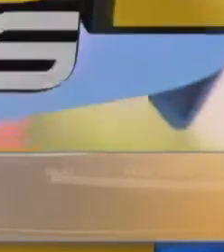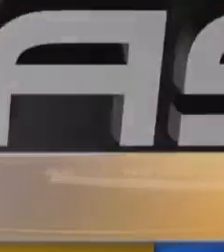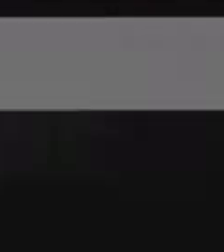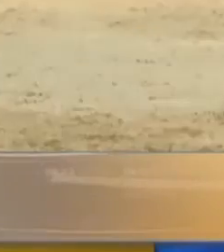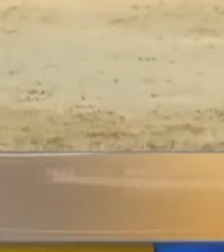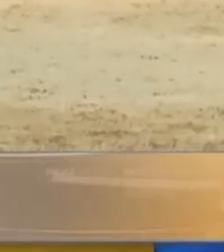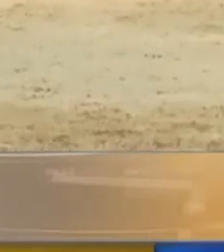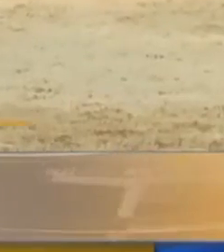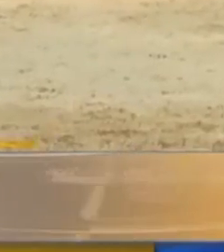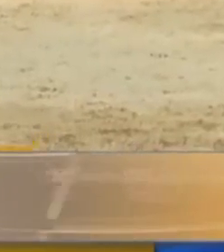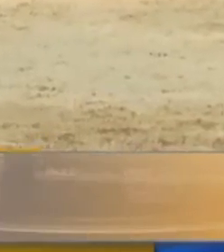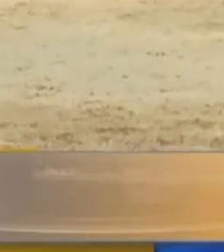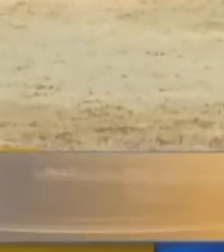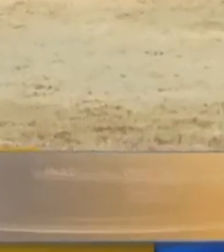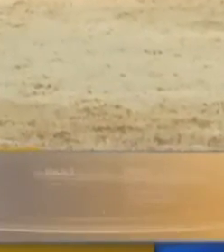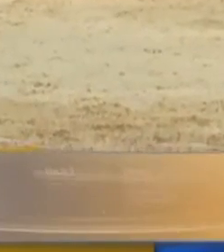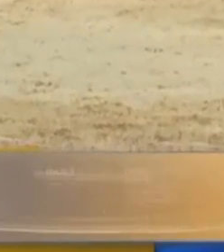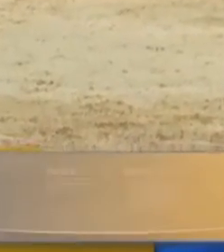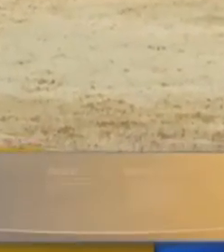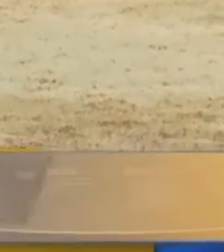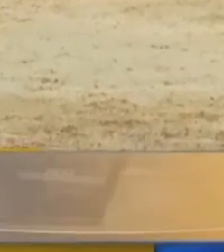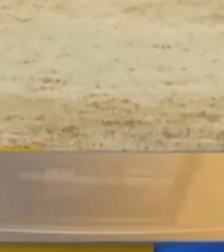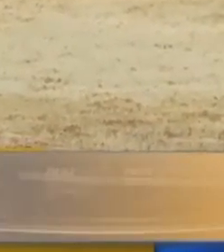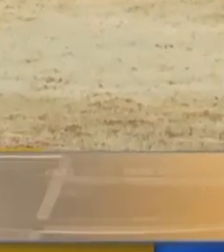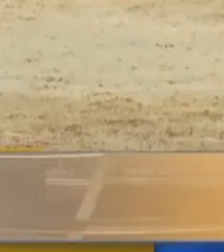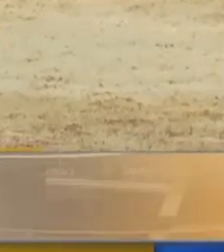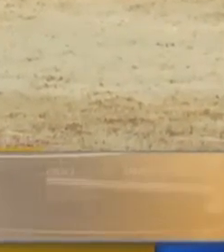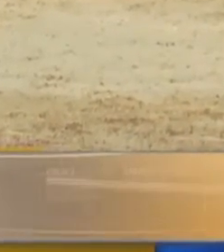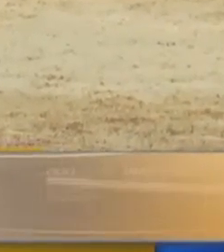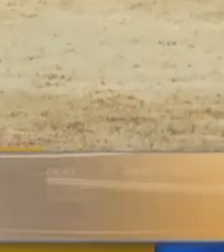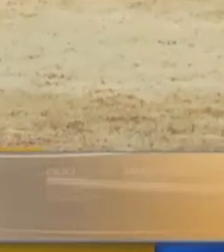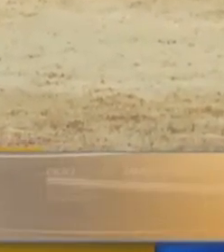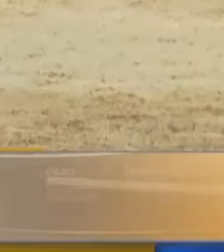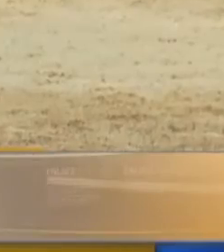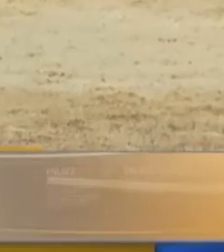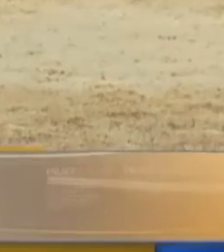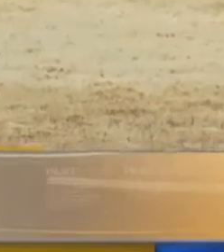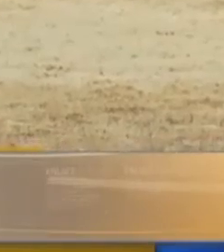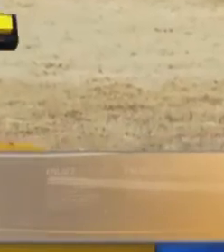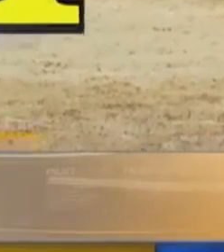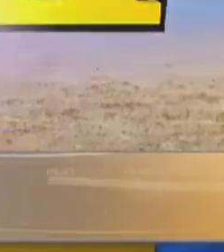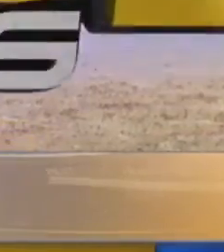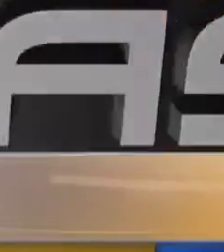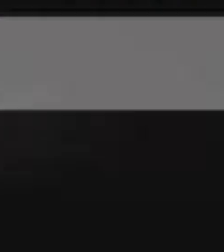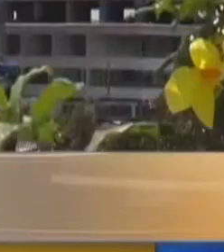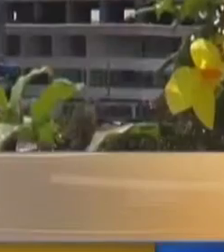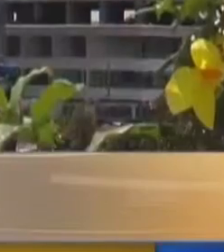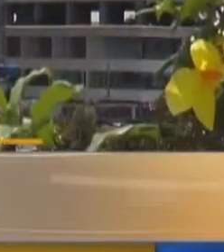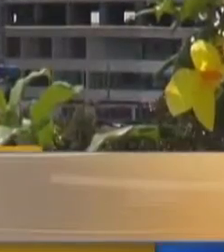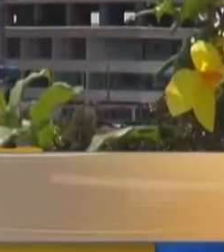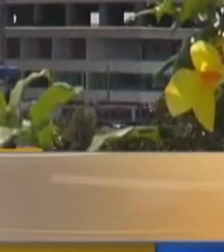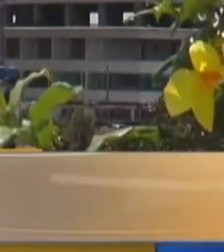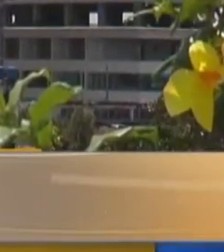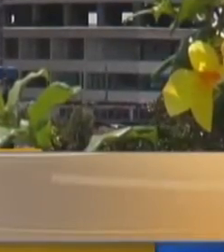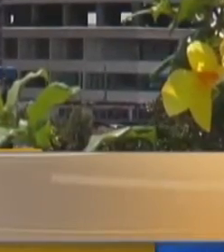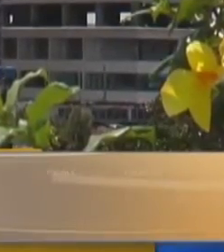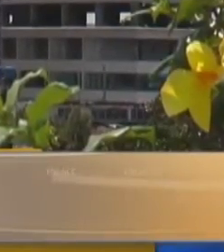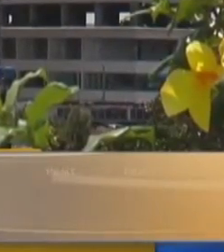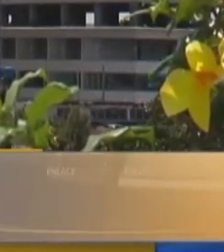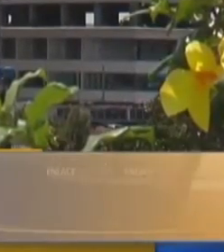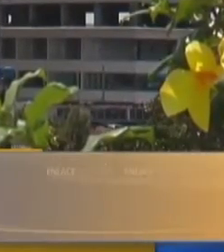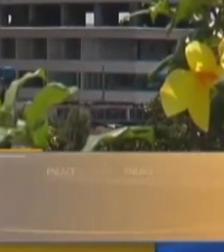en los deportes con un alto nivel competitivo se juega torneo nacional de software en barrancabermeja y al cierre espere